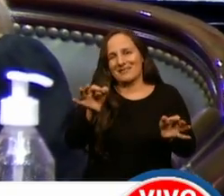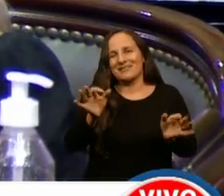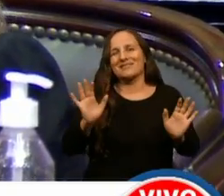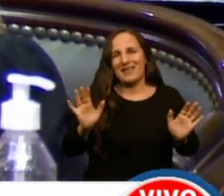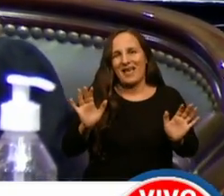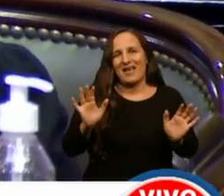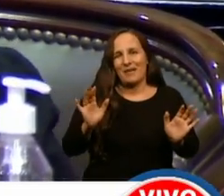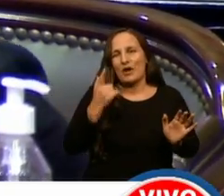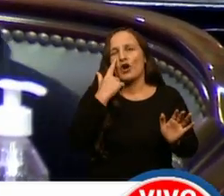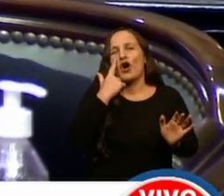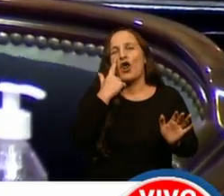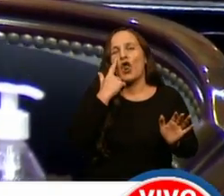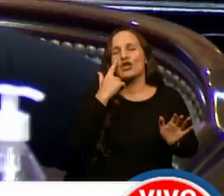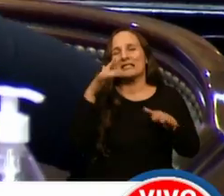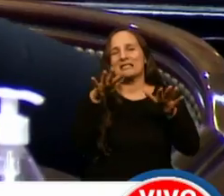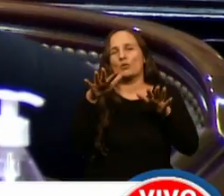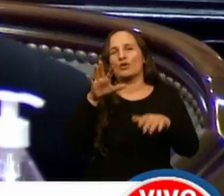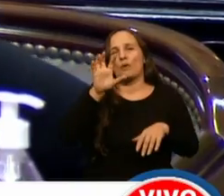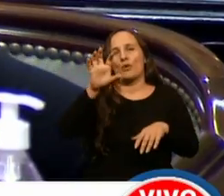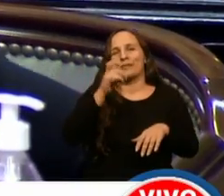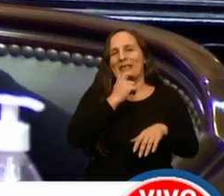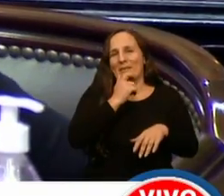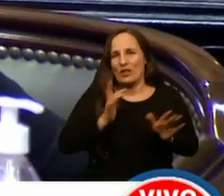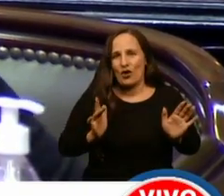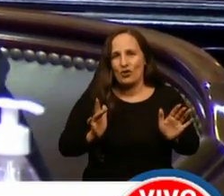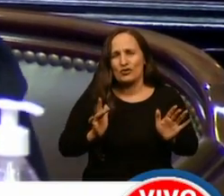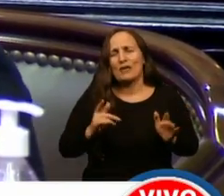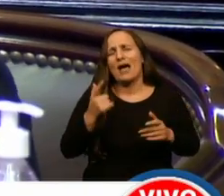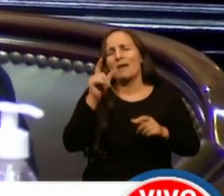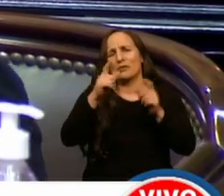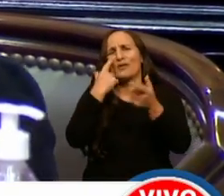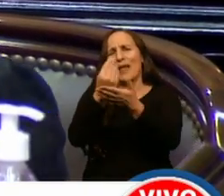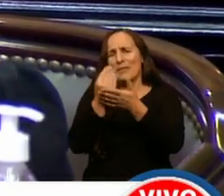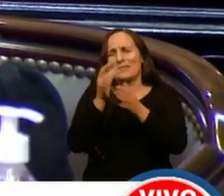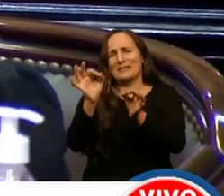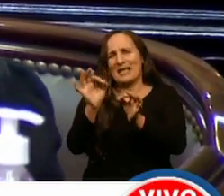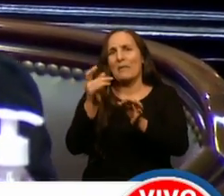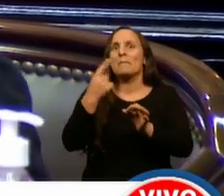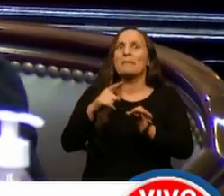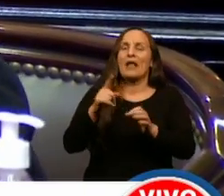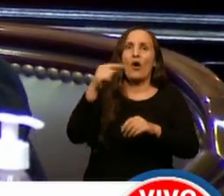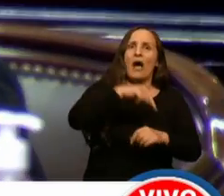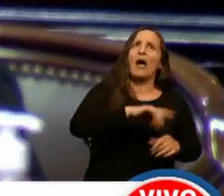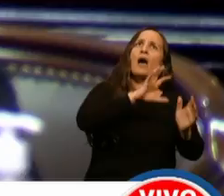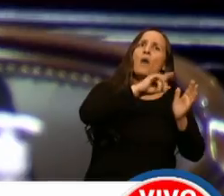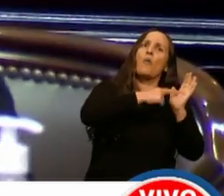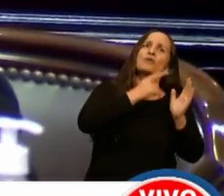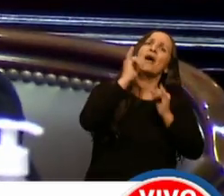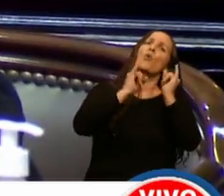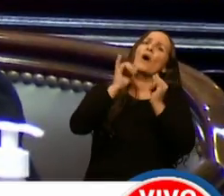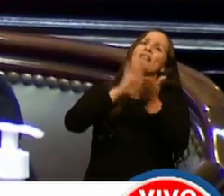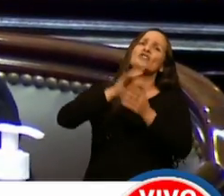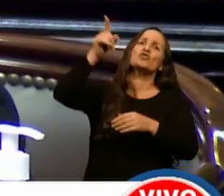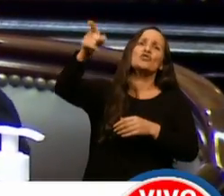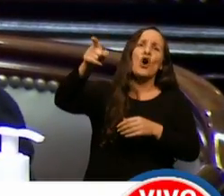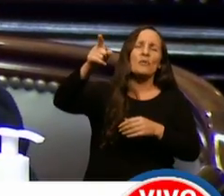conoce bien la realidad igual que todos los mendocinos pero por ahí cuando se cuenta lo lejos desde buenos aires se pueden confundir